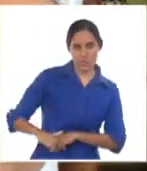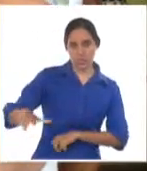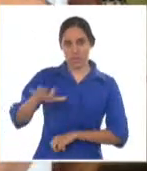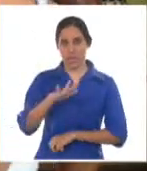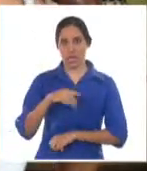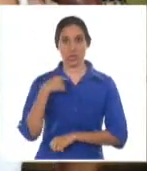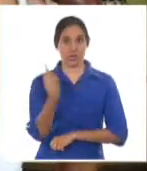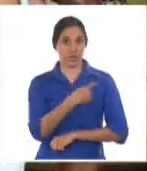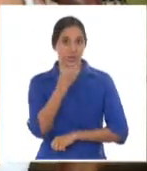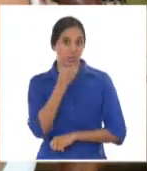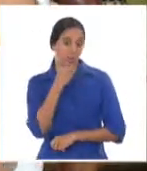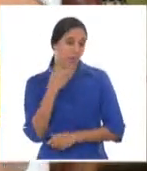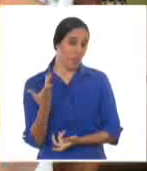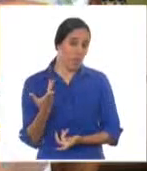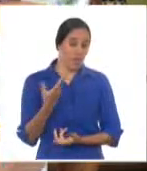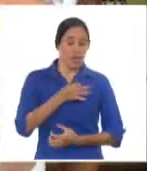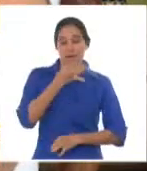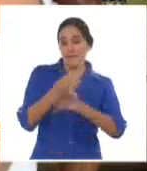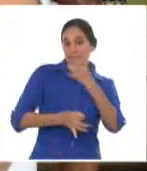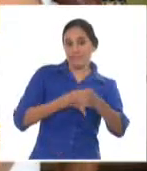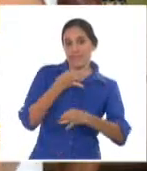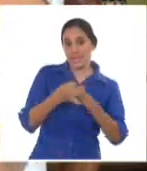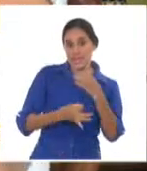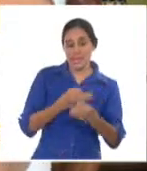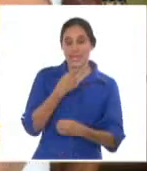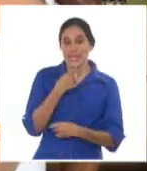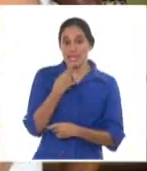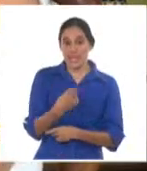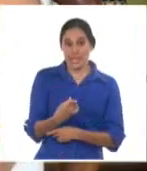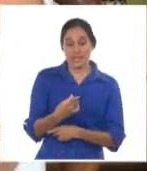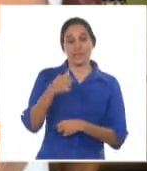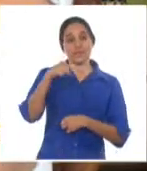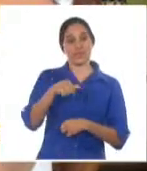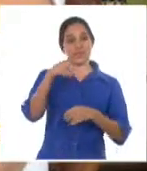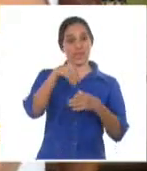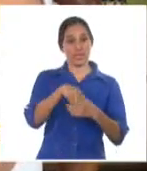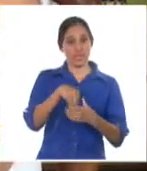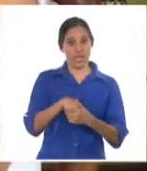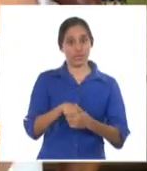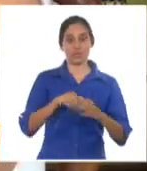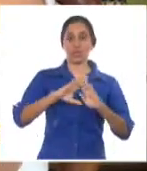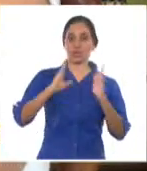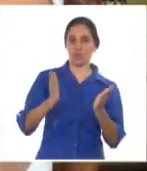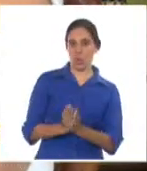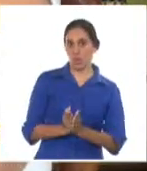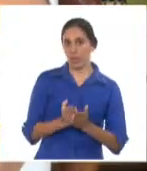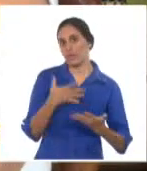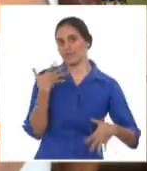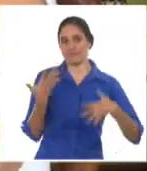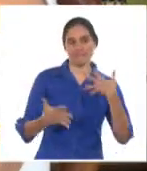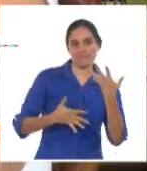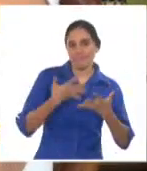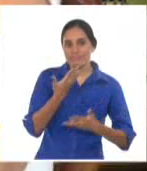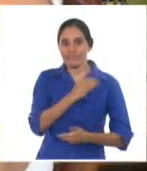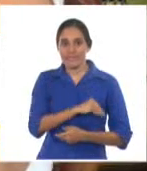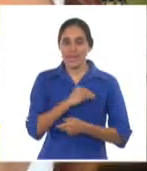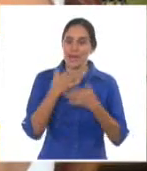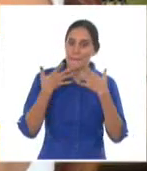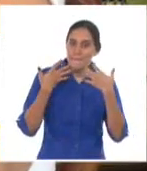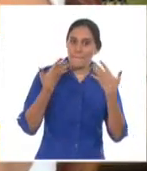decir que estamos satisfechos, que hemos logrado todo lo que necesitamos y lo que queremos, pero sí, sin